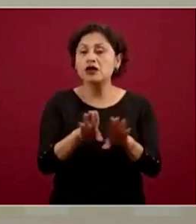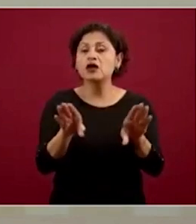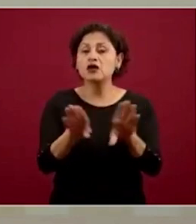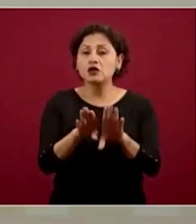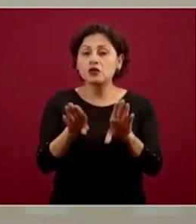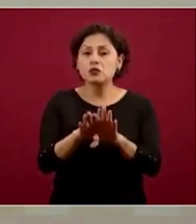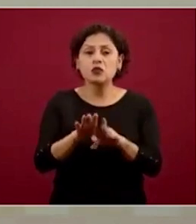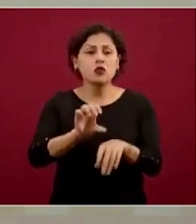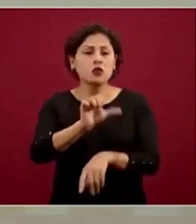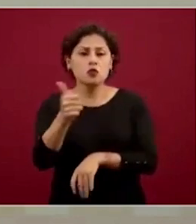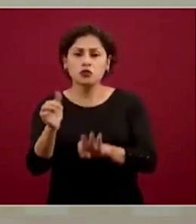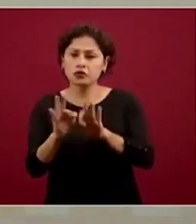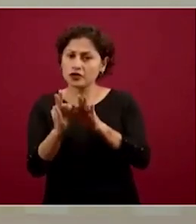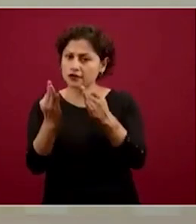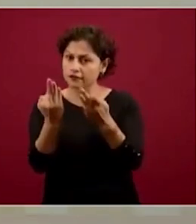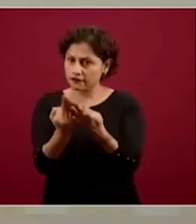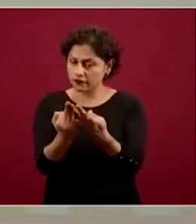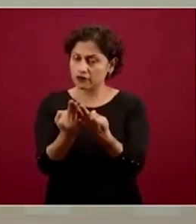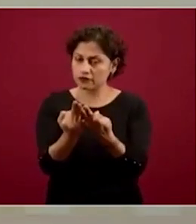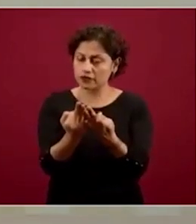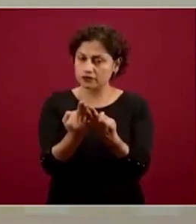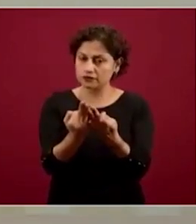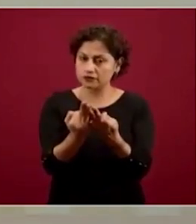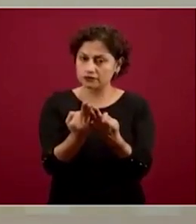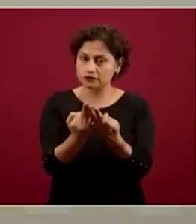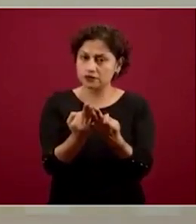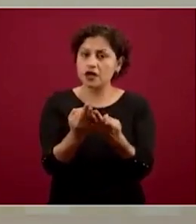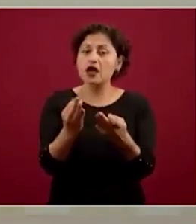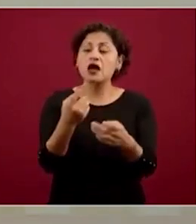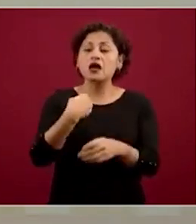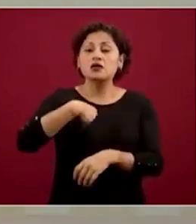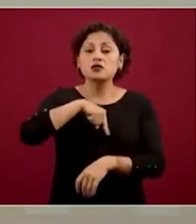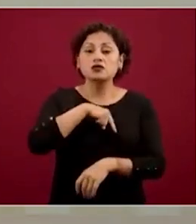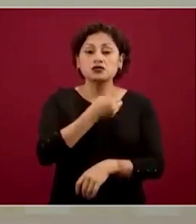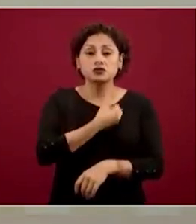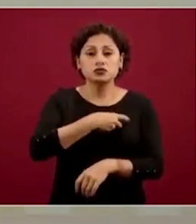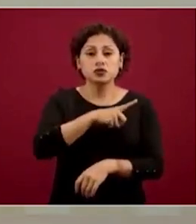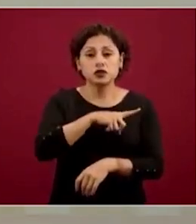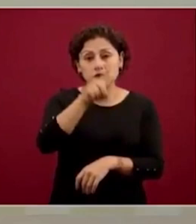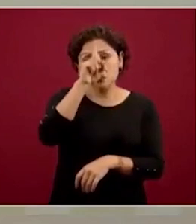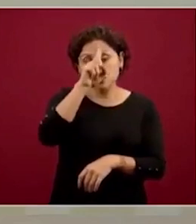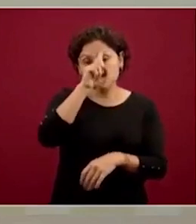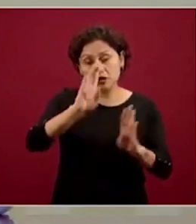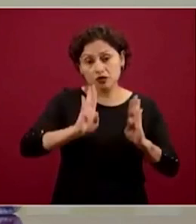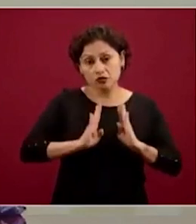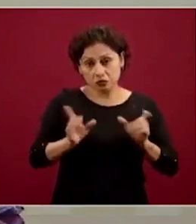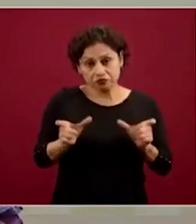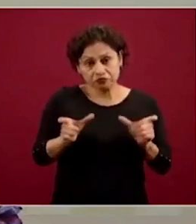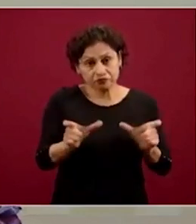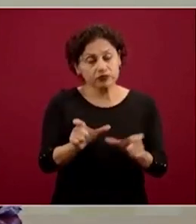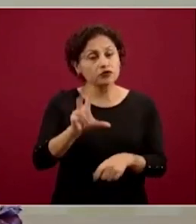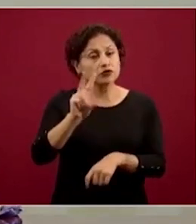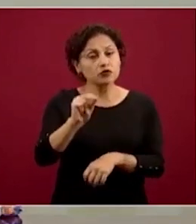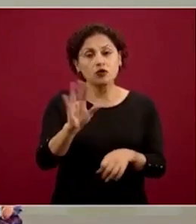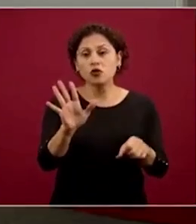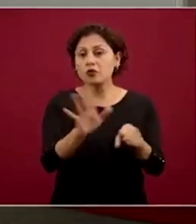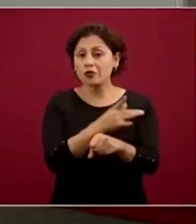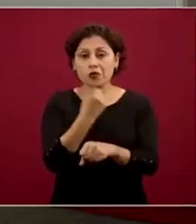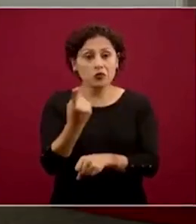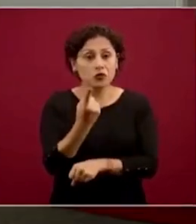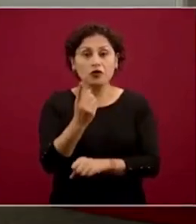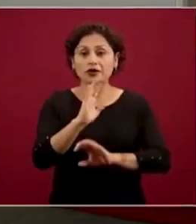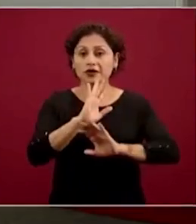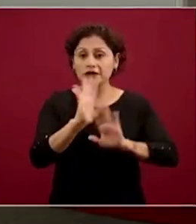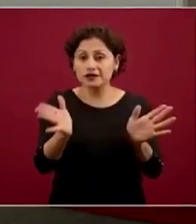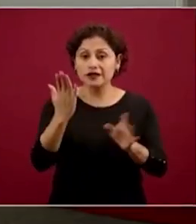porque la medida o las disposiciones de seguridad sanitaria fueron cuidadosamente